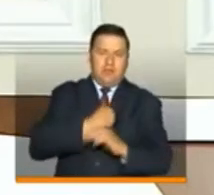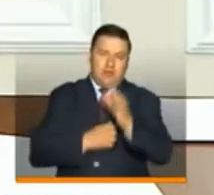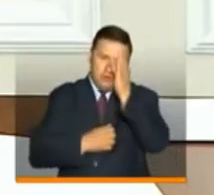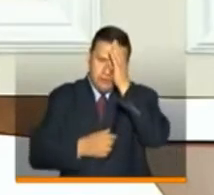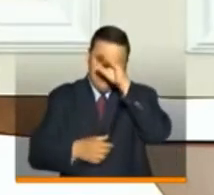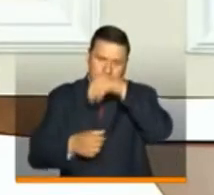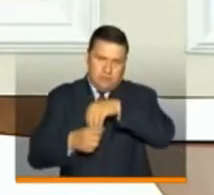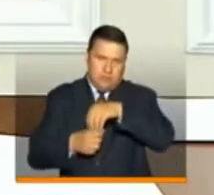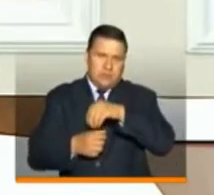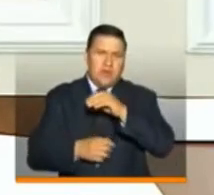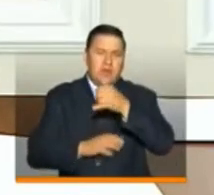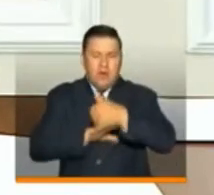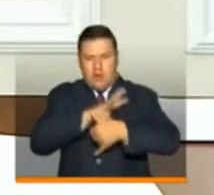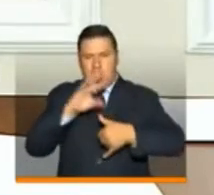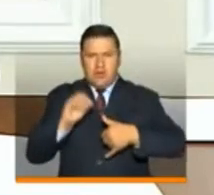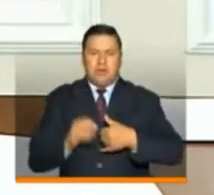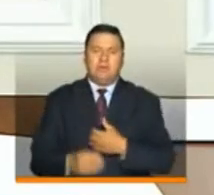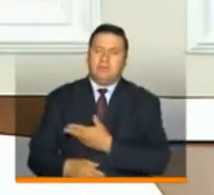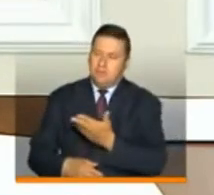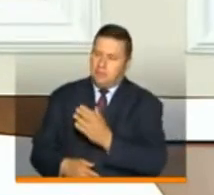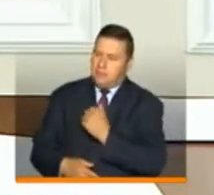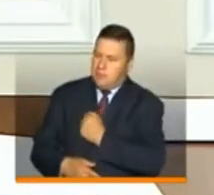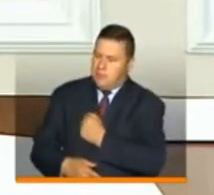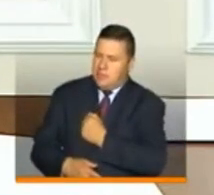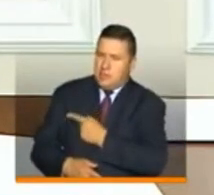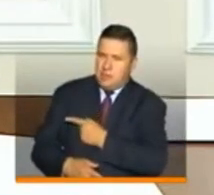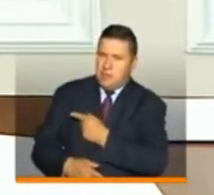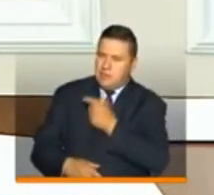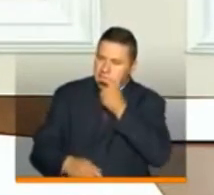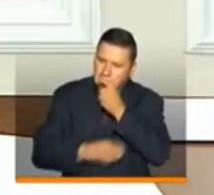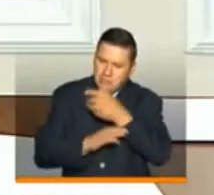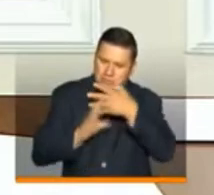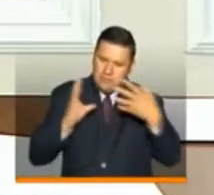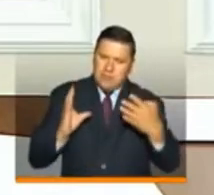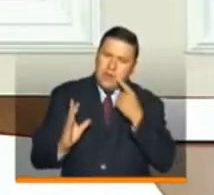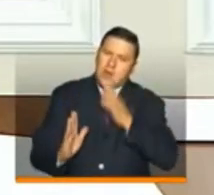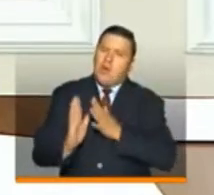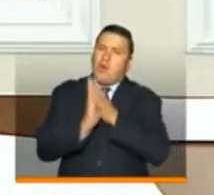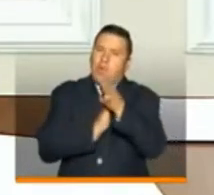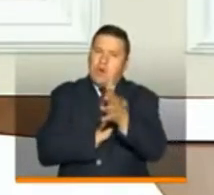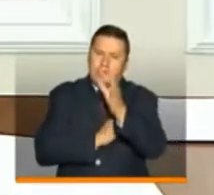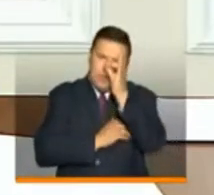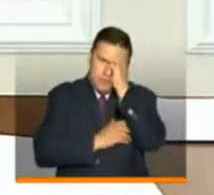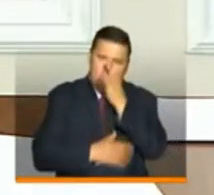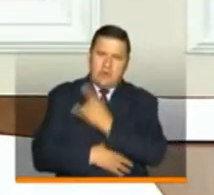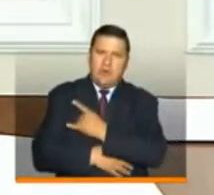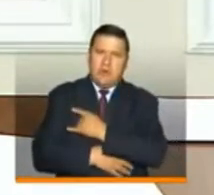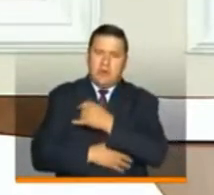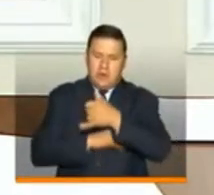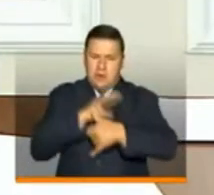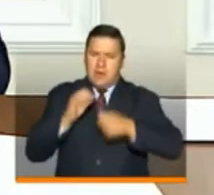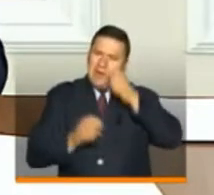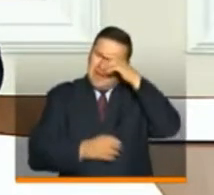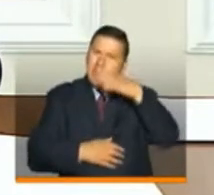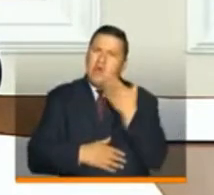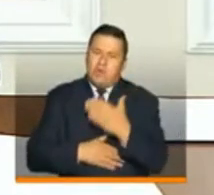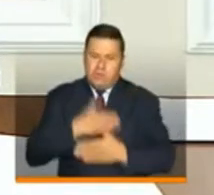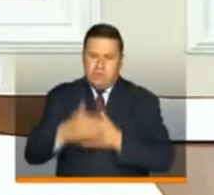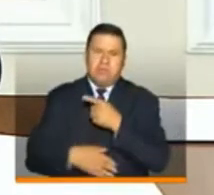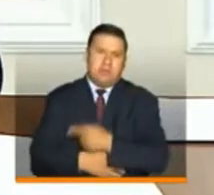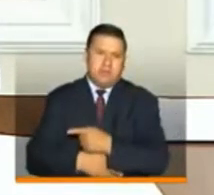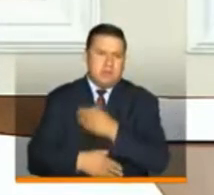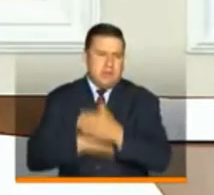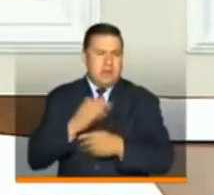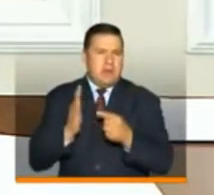hospitalaria en la costa caribe colombiana. Así que le voy a pedir, señor superintendente, que usted nos cuente desde el Hospital Universitario del Caribe en Cartagena cómo avanza